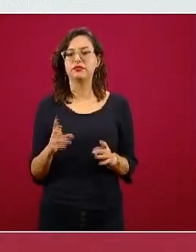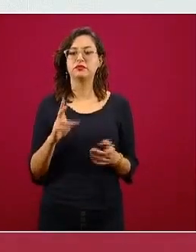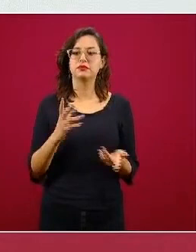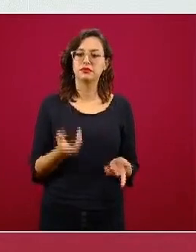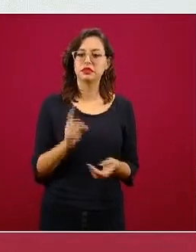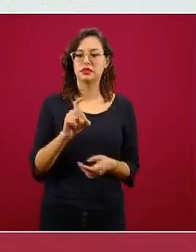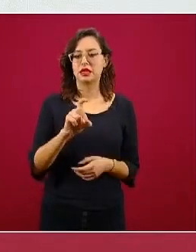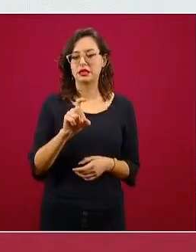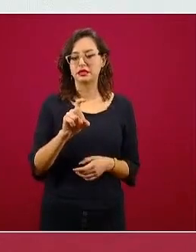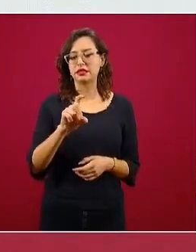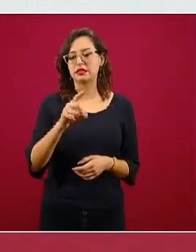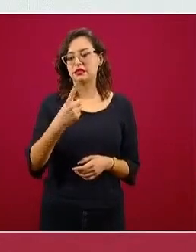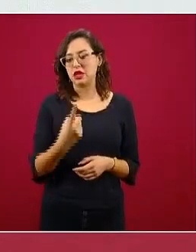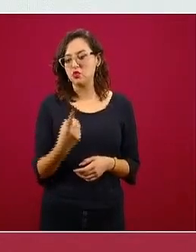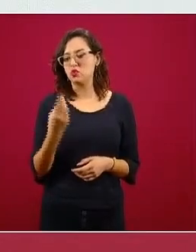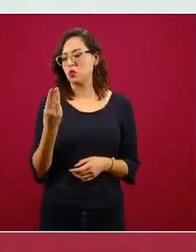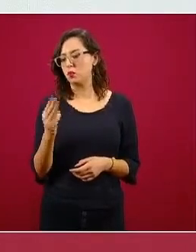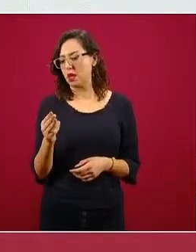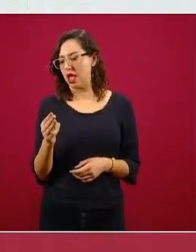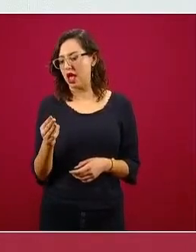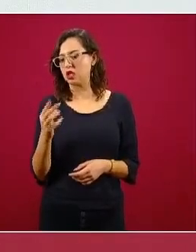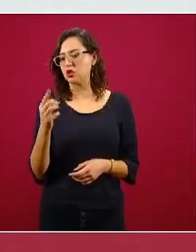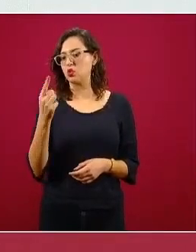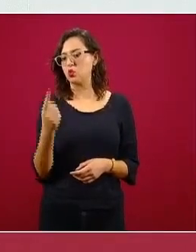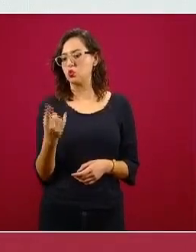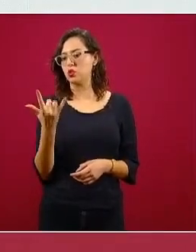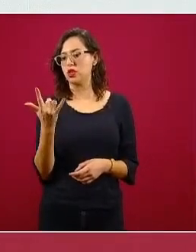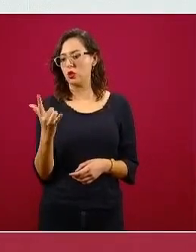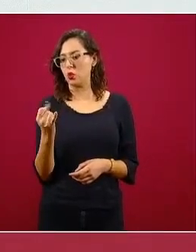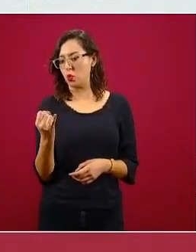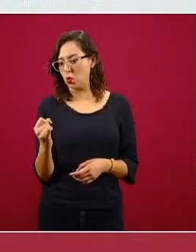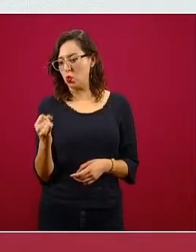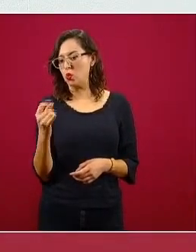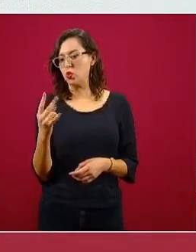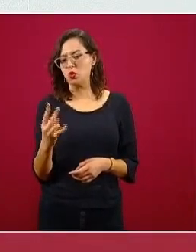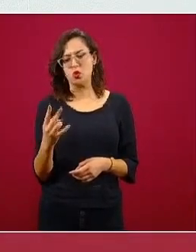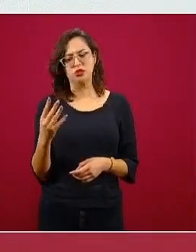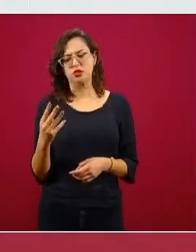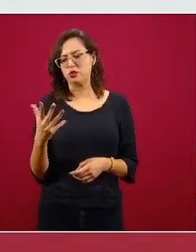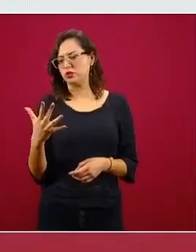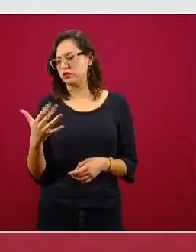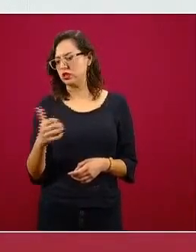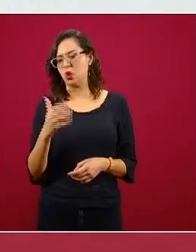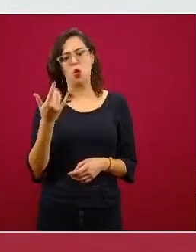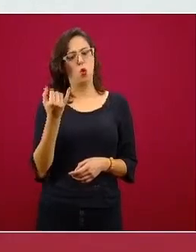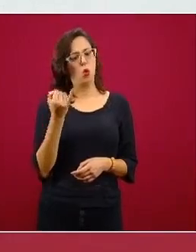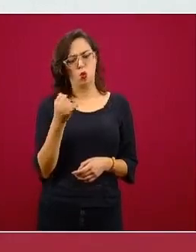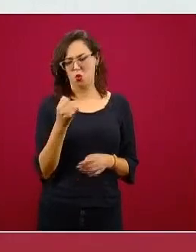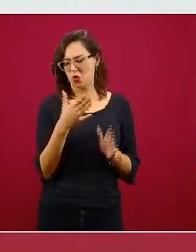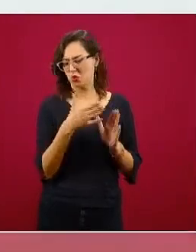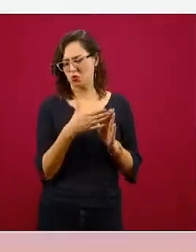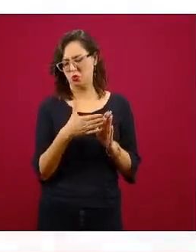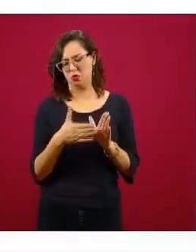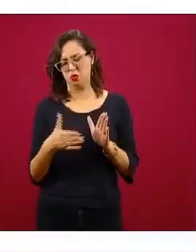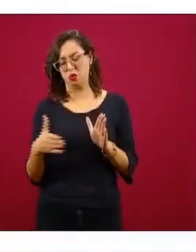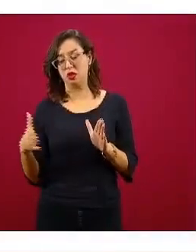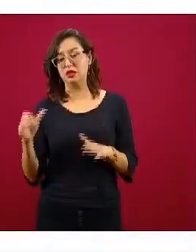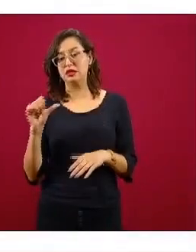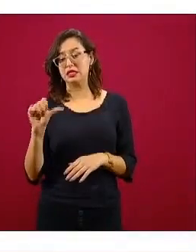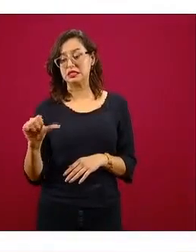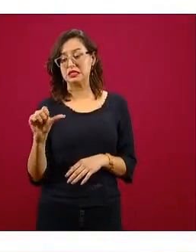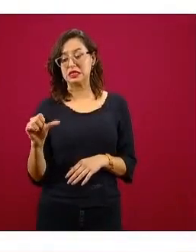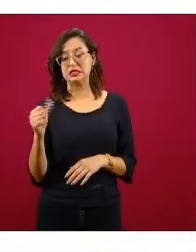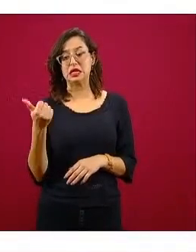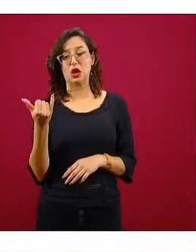30, 31 de mayo, 1 de junio, 2, 3, 4, 5, 6, todo junio, hasta llegar al